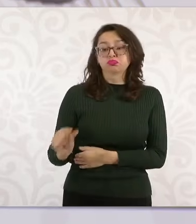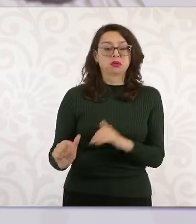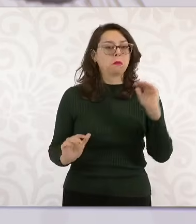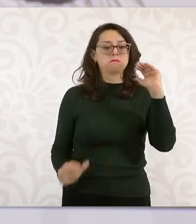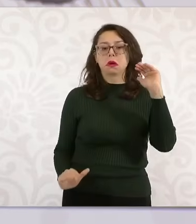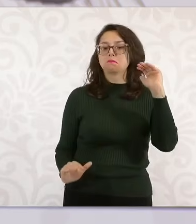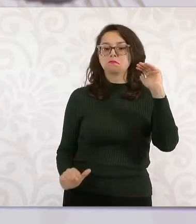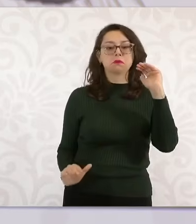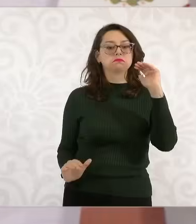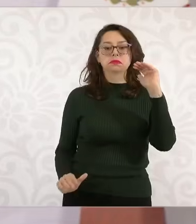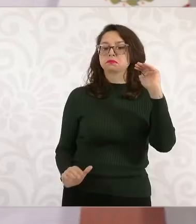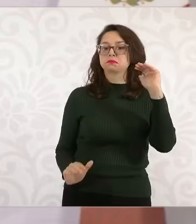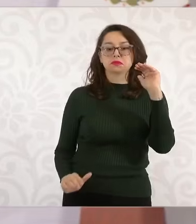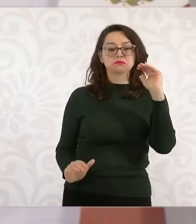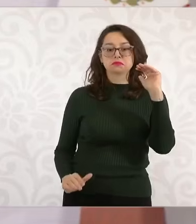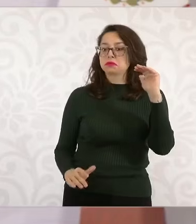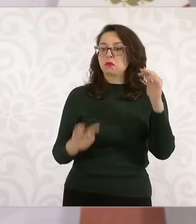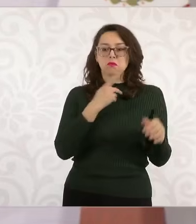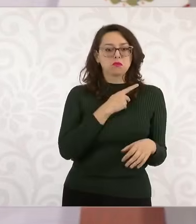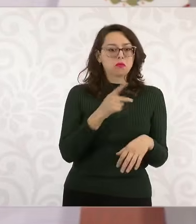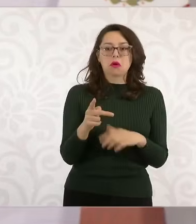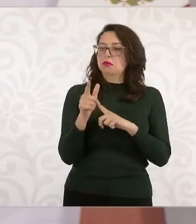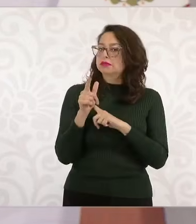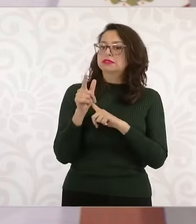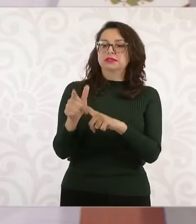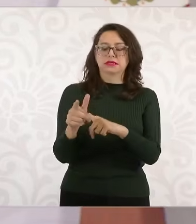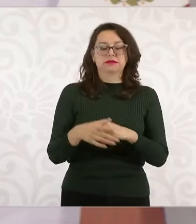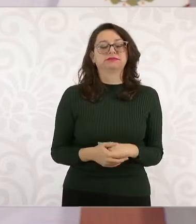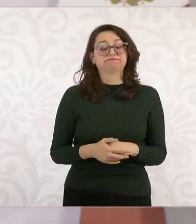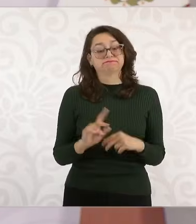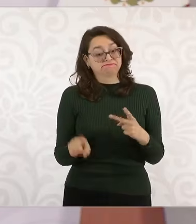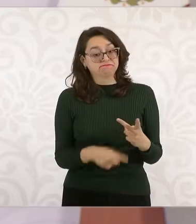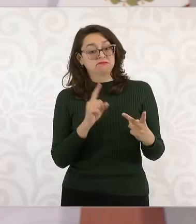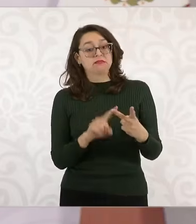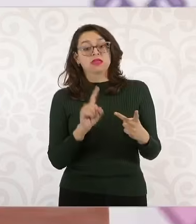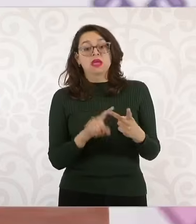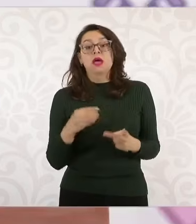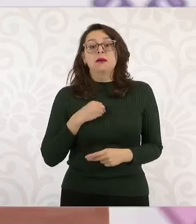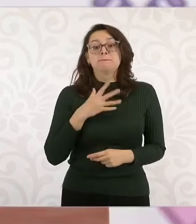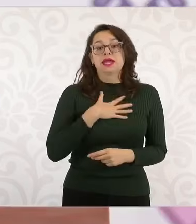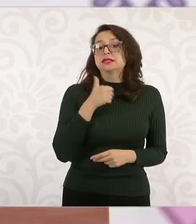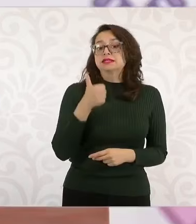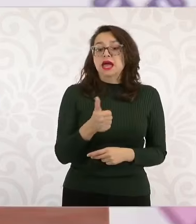desigualdades. Así de sencillo. Lo segundo son los programas de bienestar.